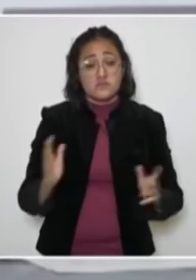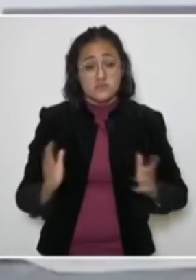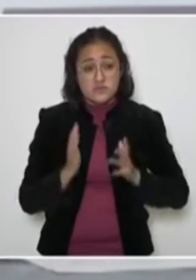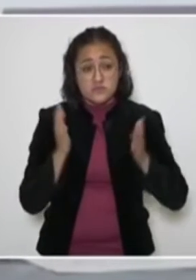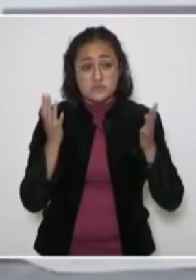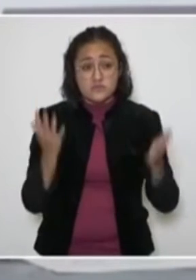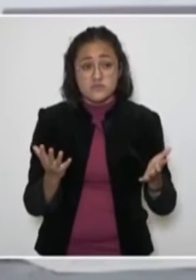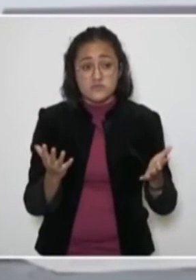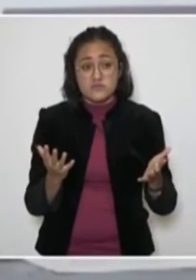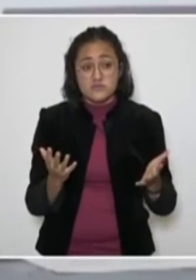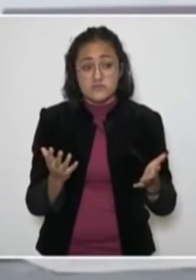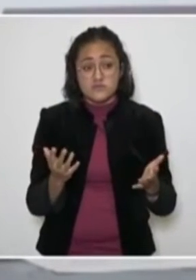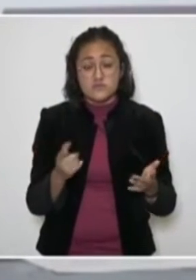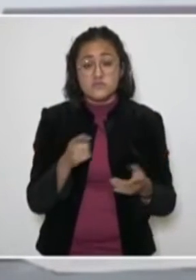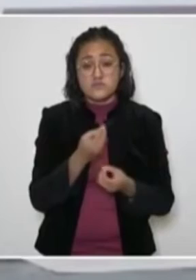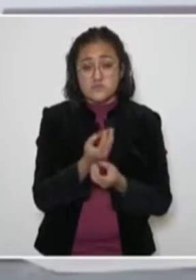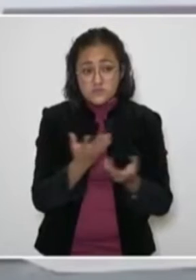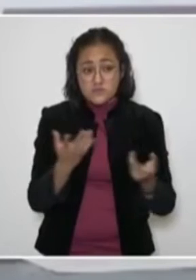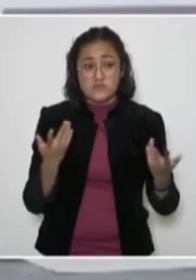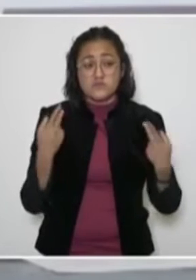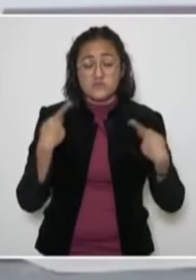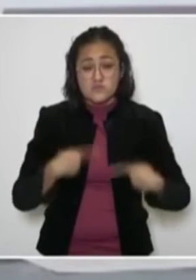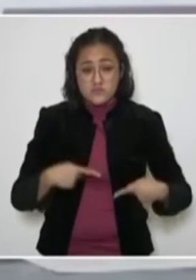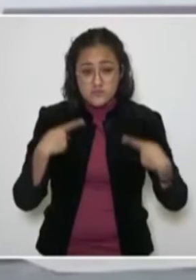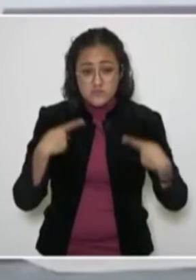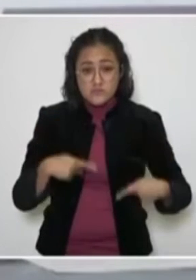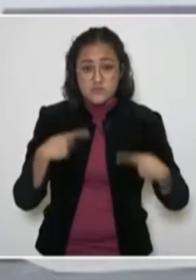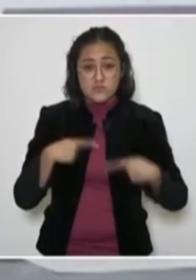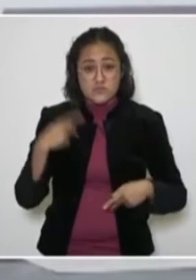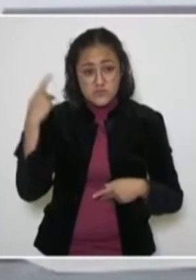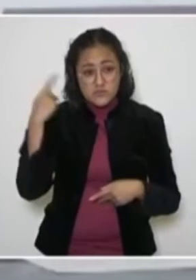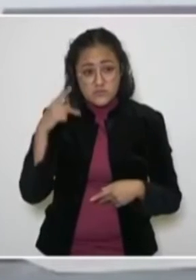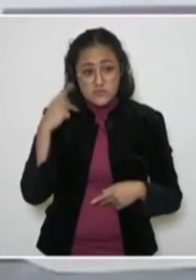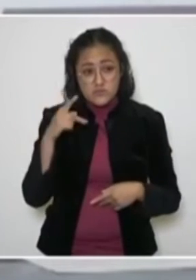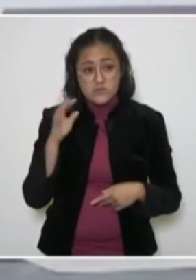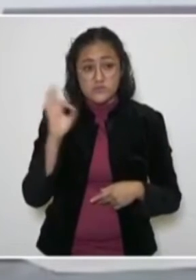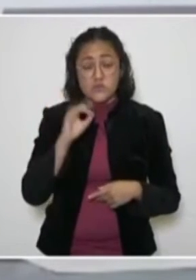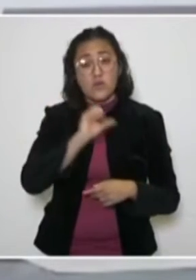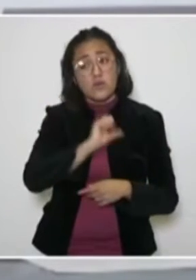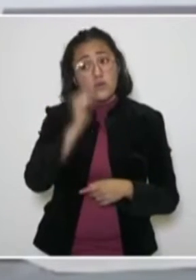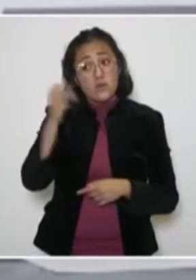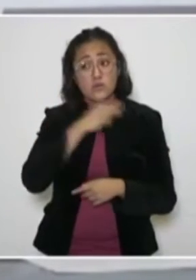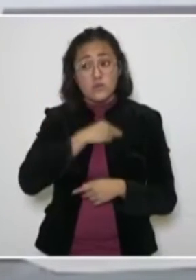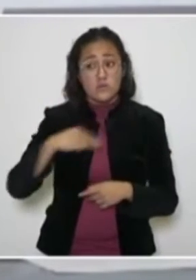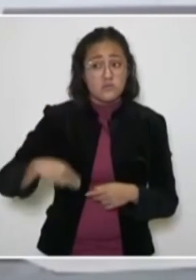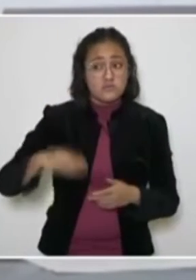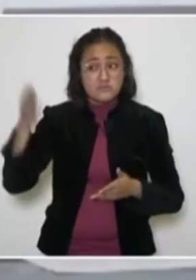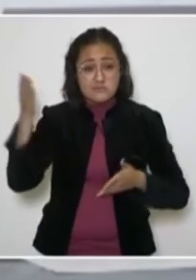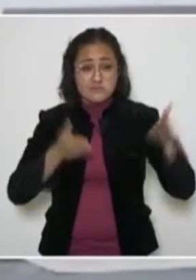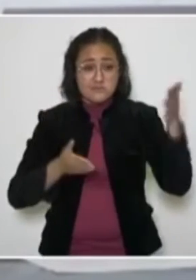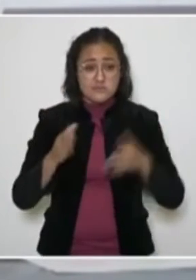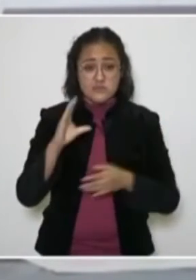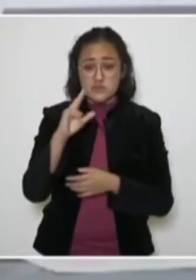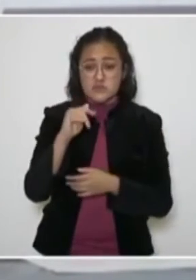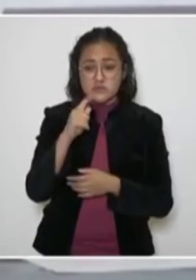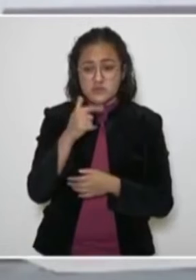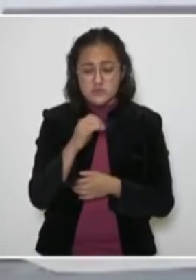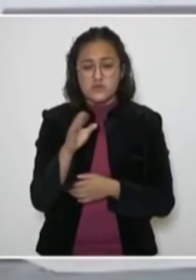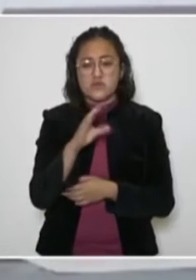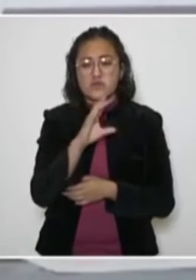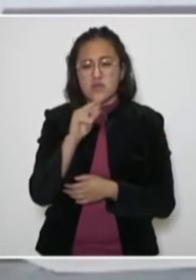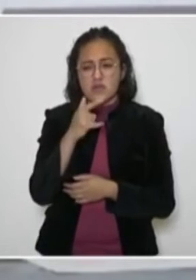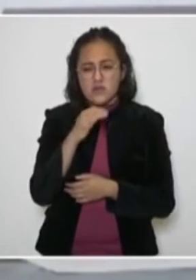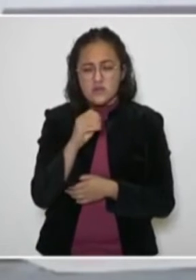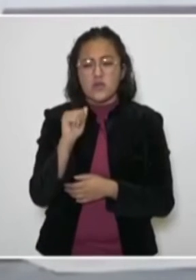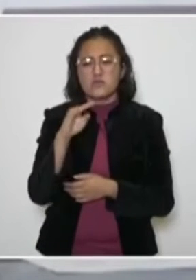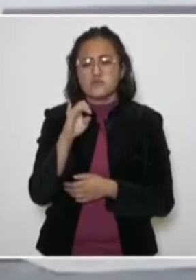inesperada, muchos poblanos y poblanas de municipios aledaños como Cuautlancingo, Coronango,